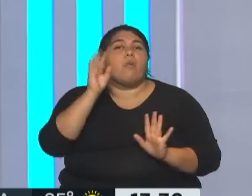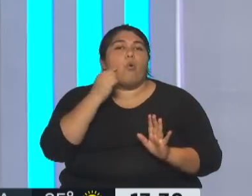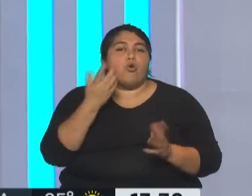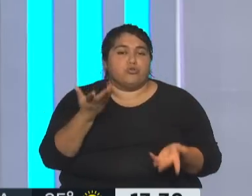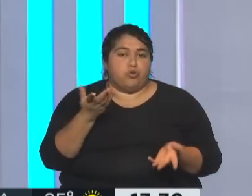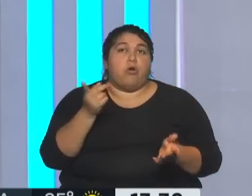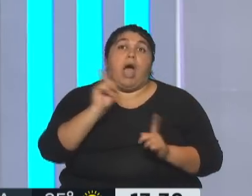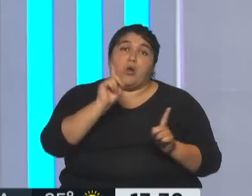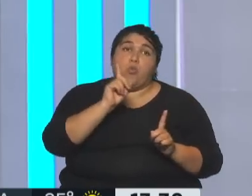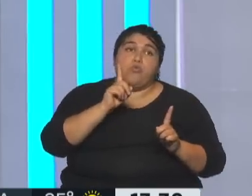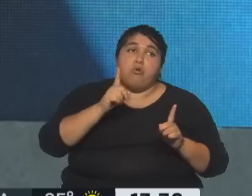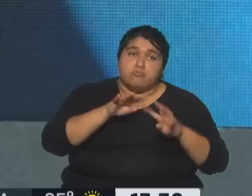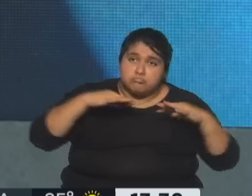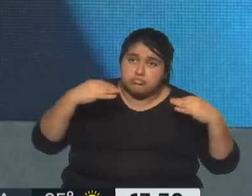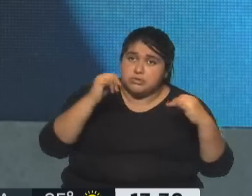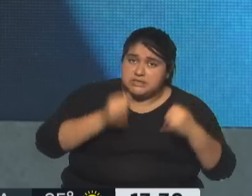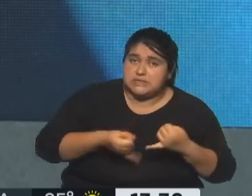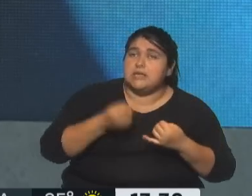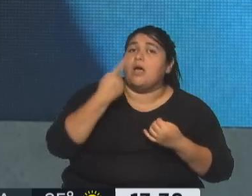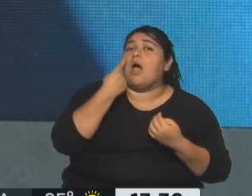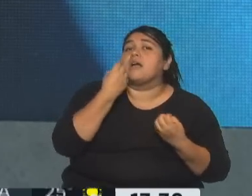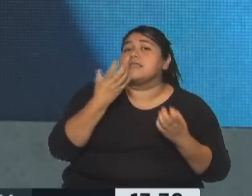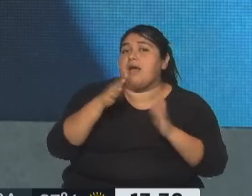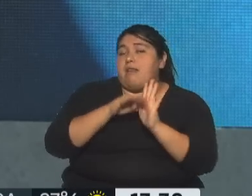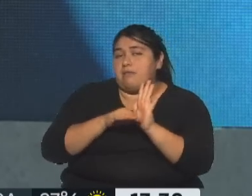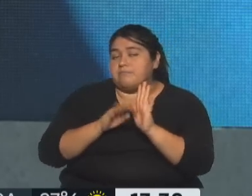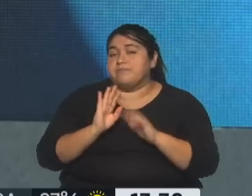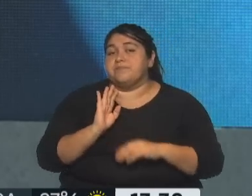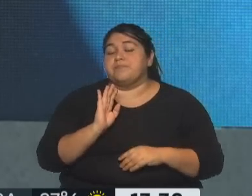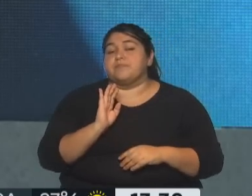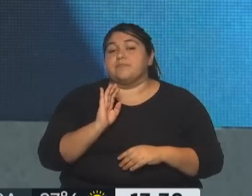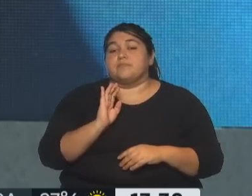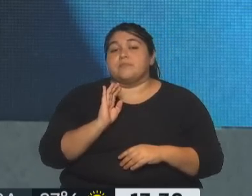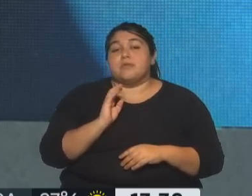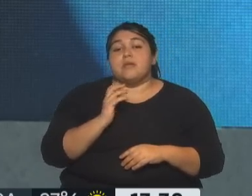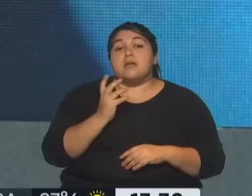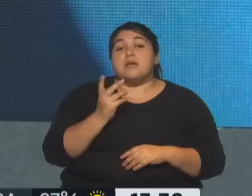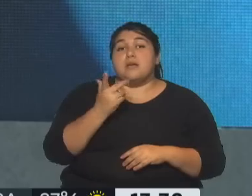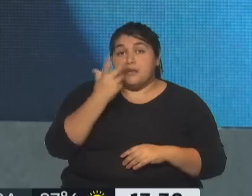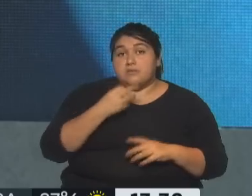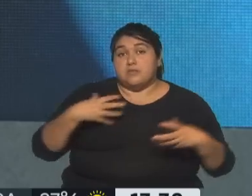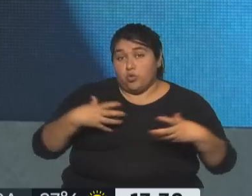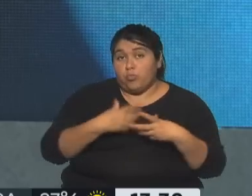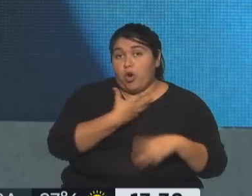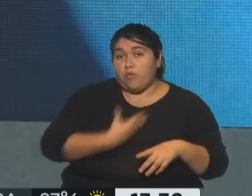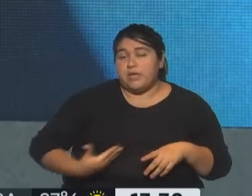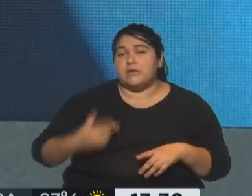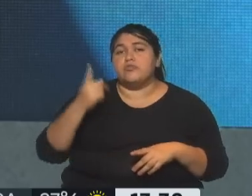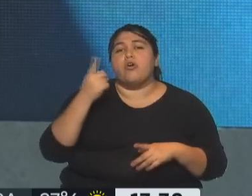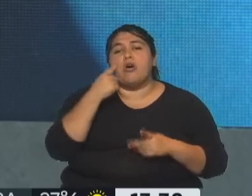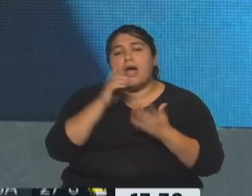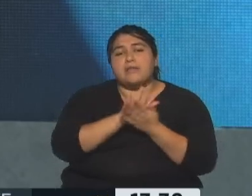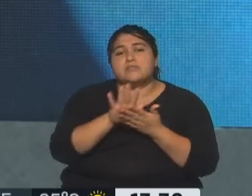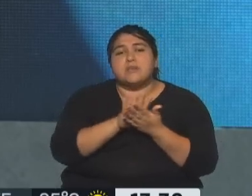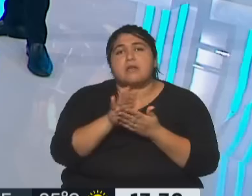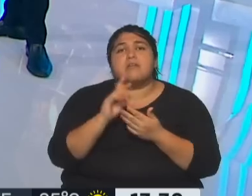es llevarlo a cabo y después votar. Exacto. Y para cerrar, hay dos teorías. Por un lado, que desde el oficialismo están negociando